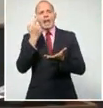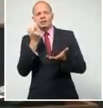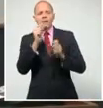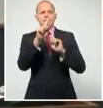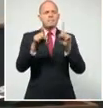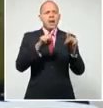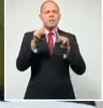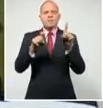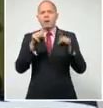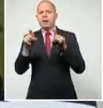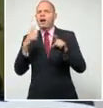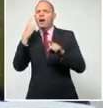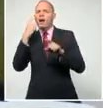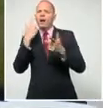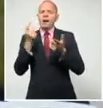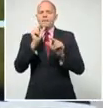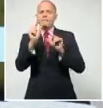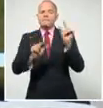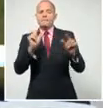asintomáticos